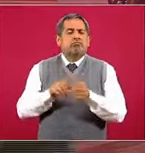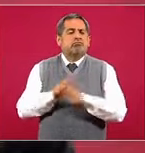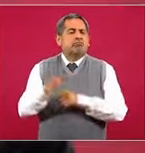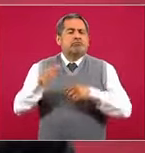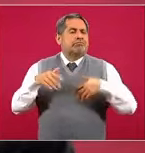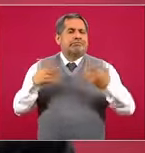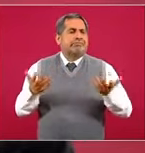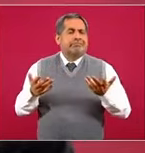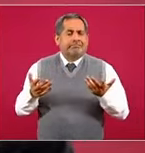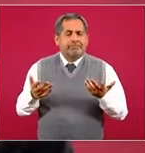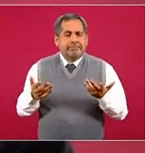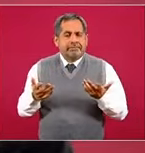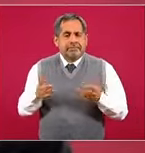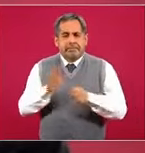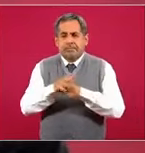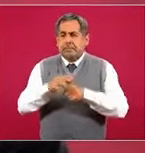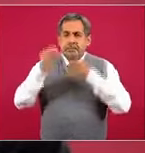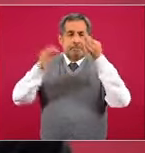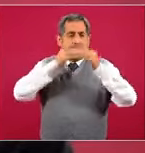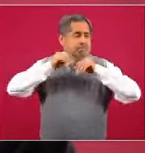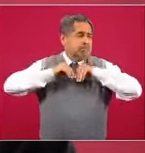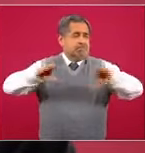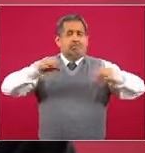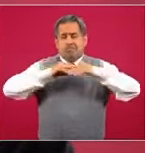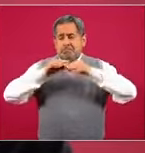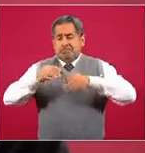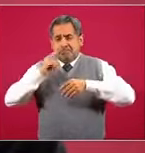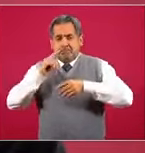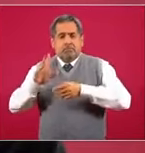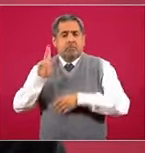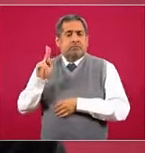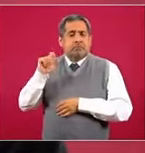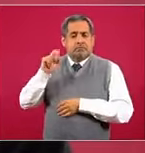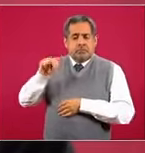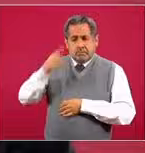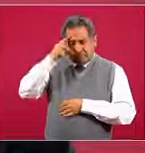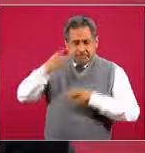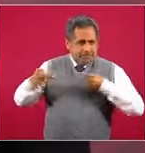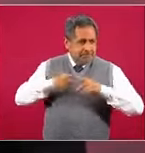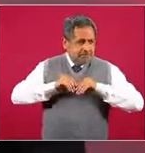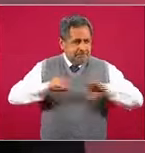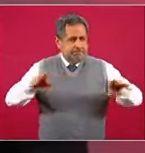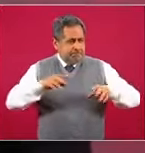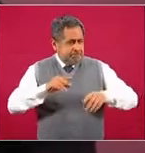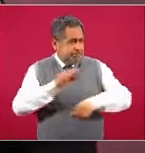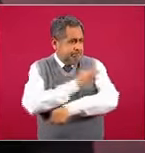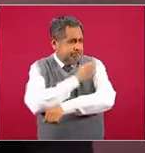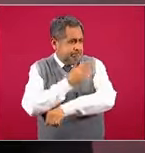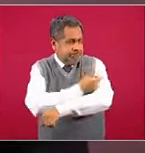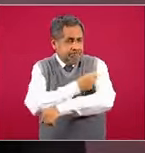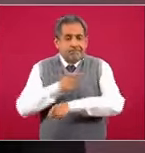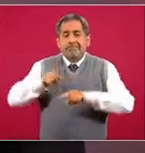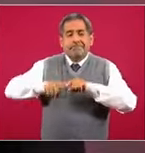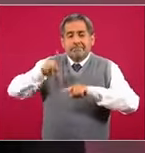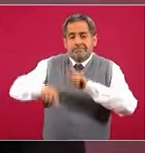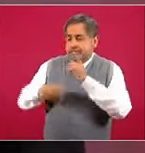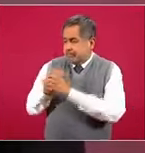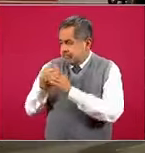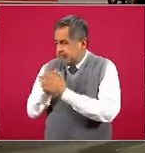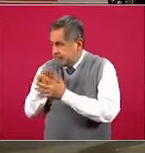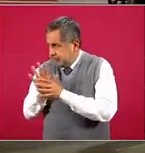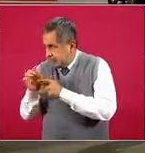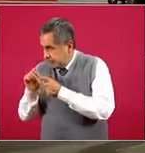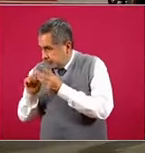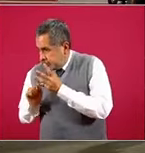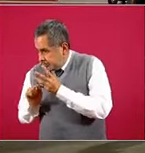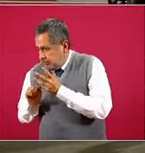también la campaña de vacunación, es decir, la estrategia de vacunación que, basado en esa efectividad y basada en las características de la